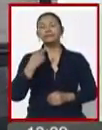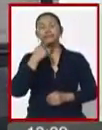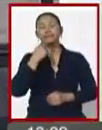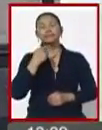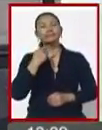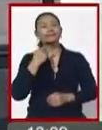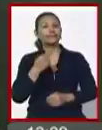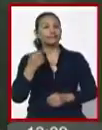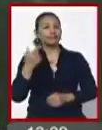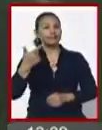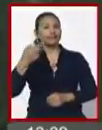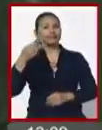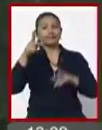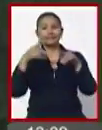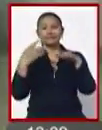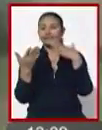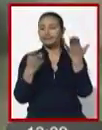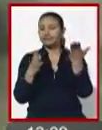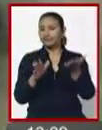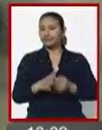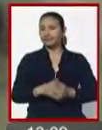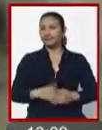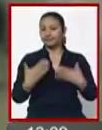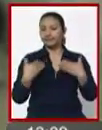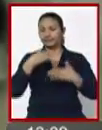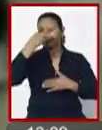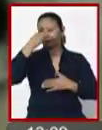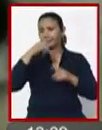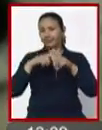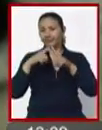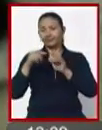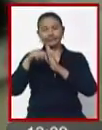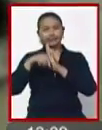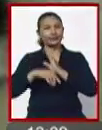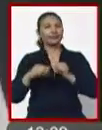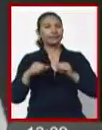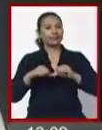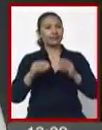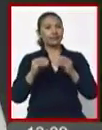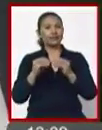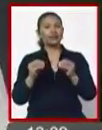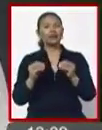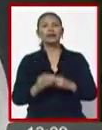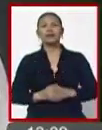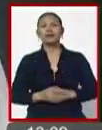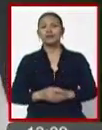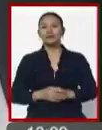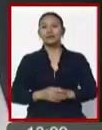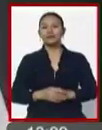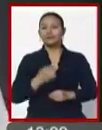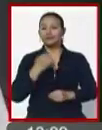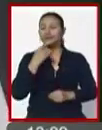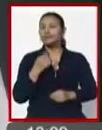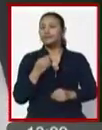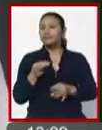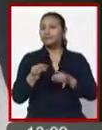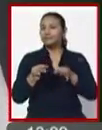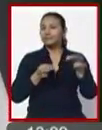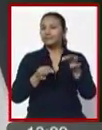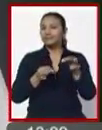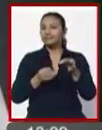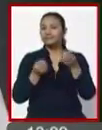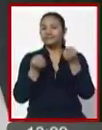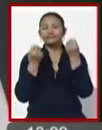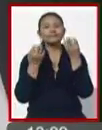fallecidos y 5 personas que reciben tratamiento en terapia intensiva. Seguimos con una, yo diría una